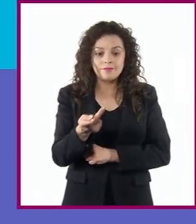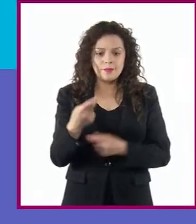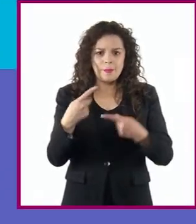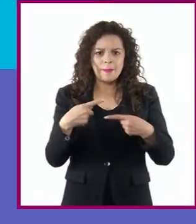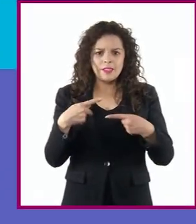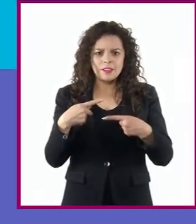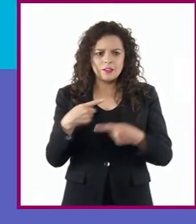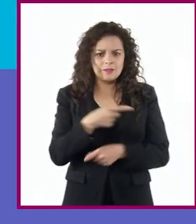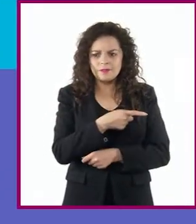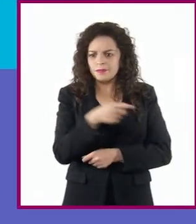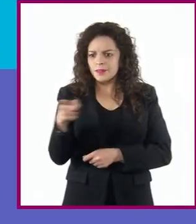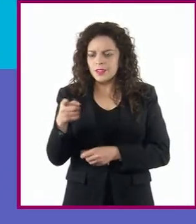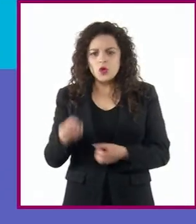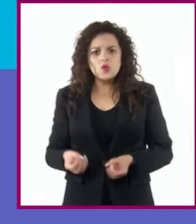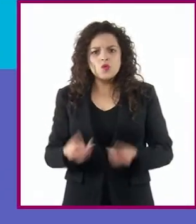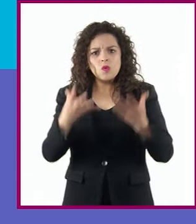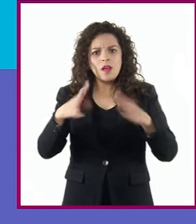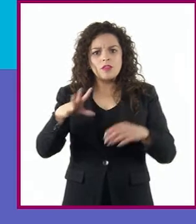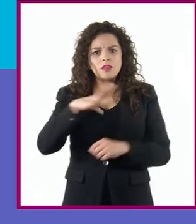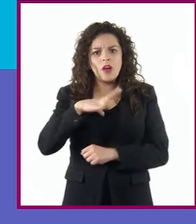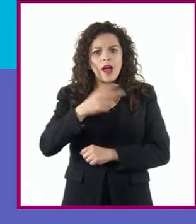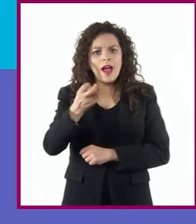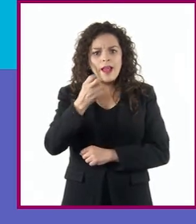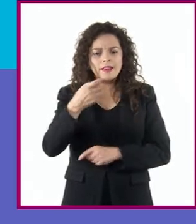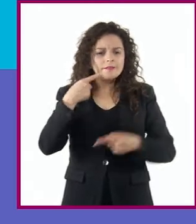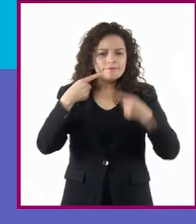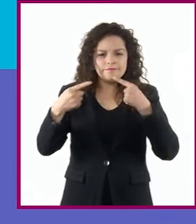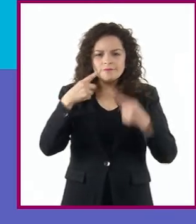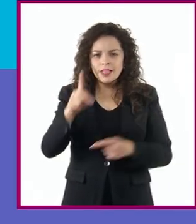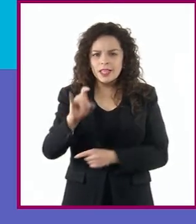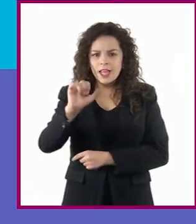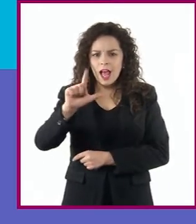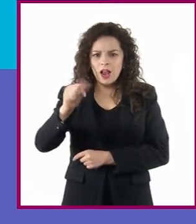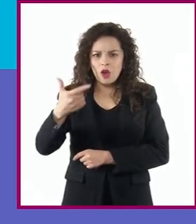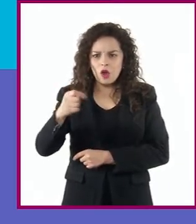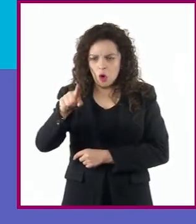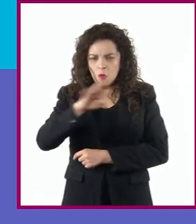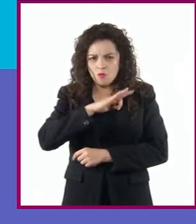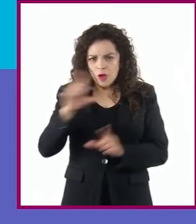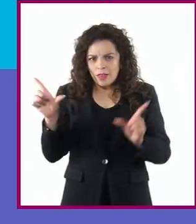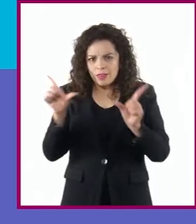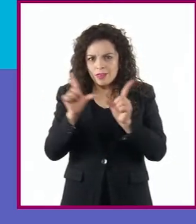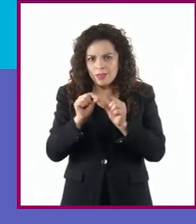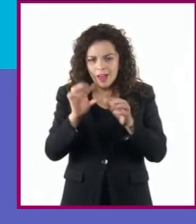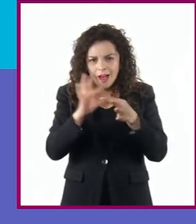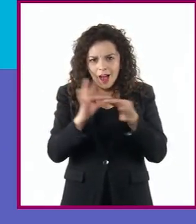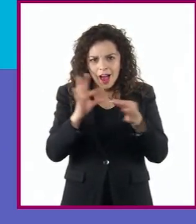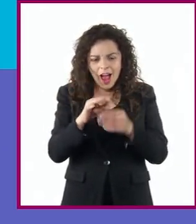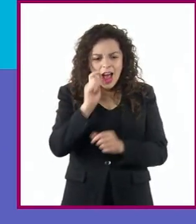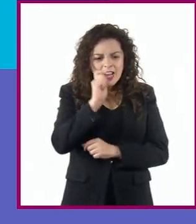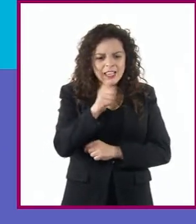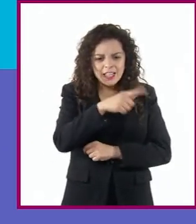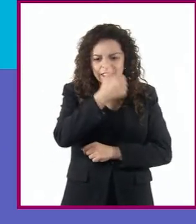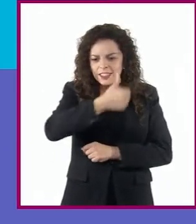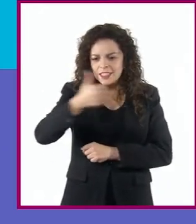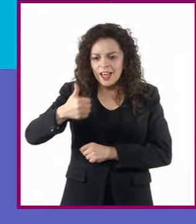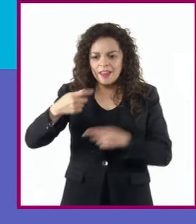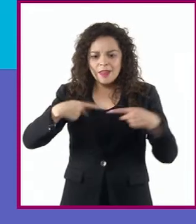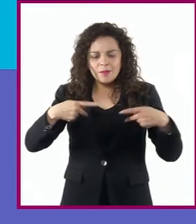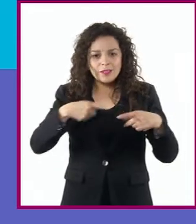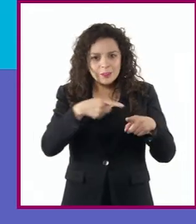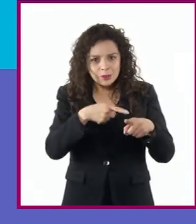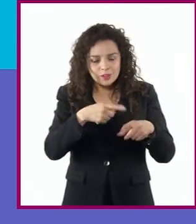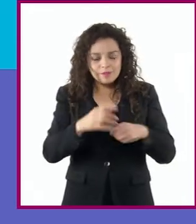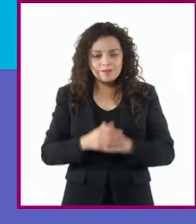personajes intervienen en el diálogo? ¿Puedes hacer una breve descripción de los personajes? ¿Qué le faltaría